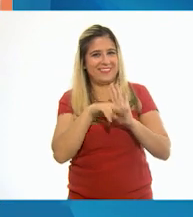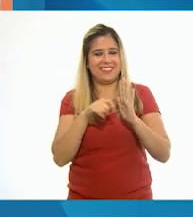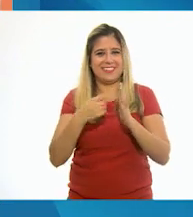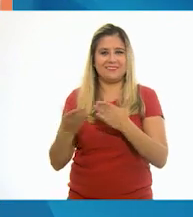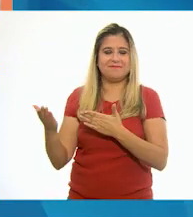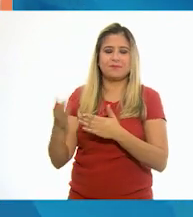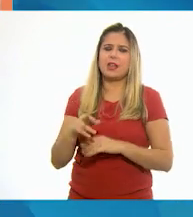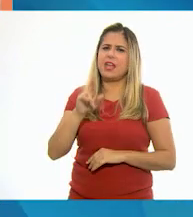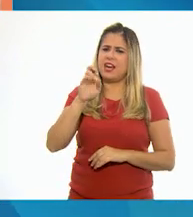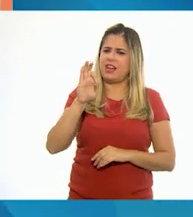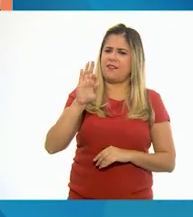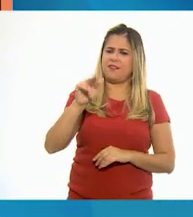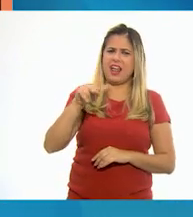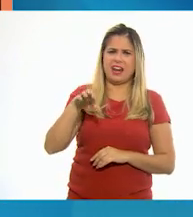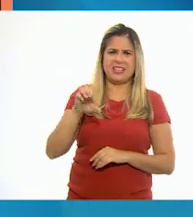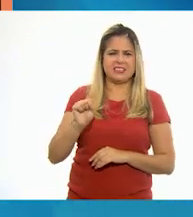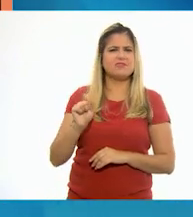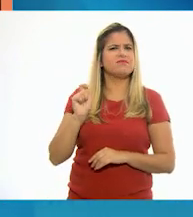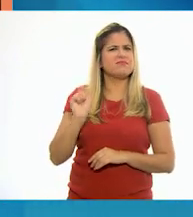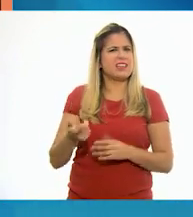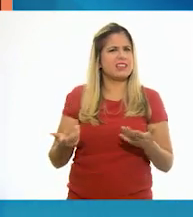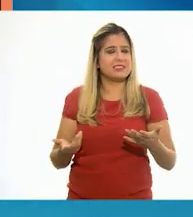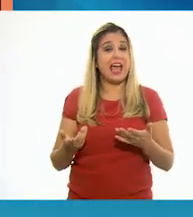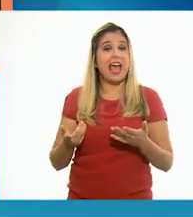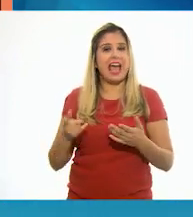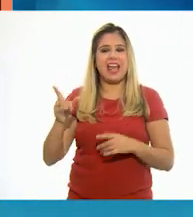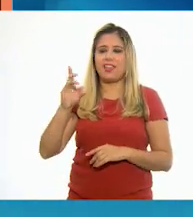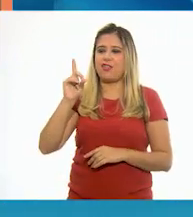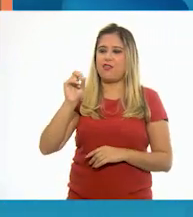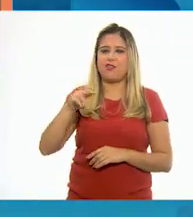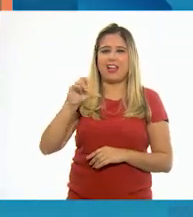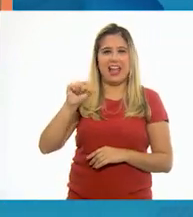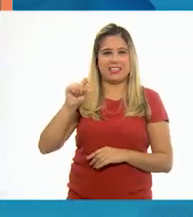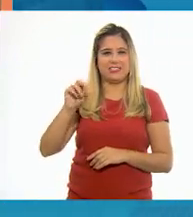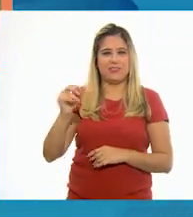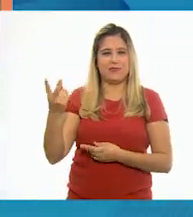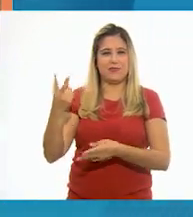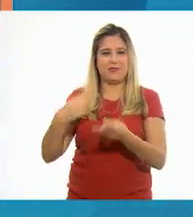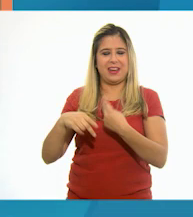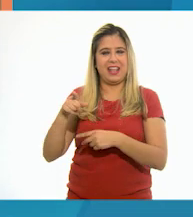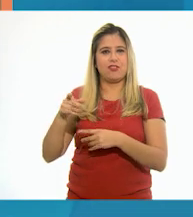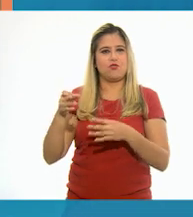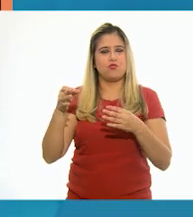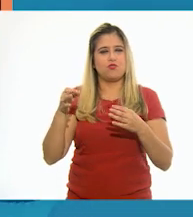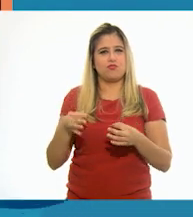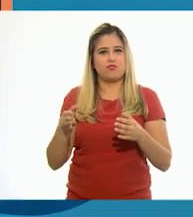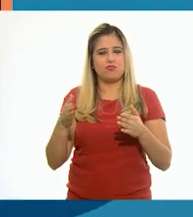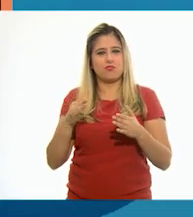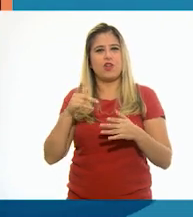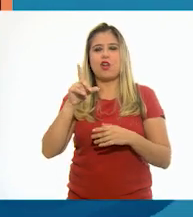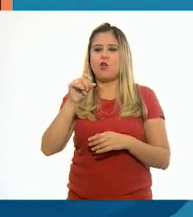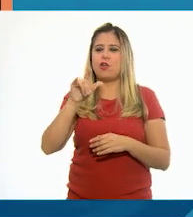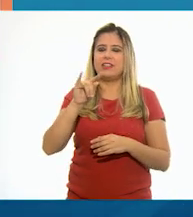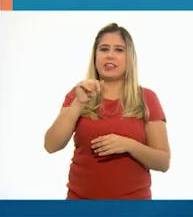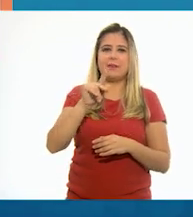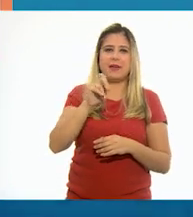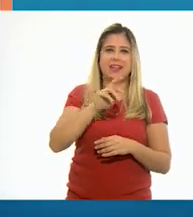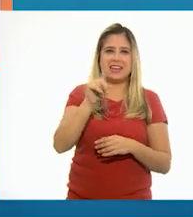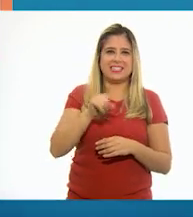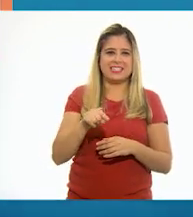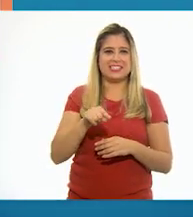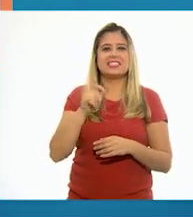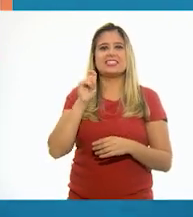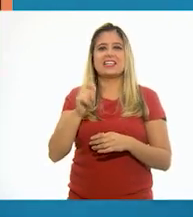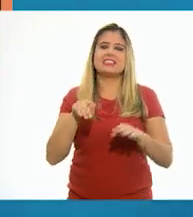Los refranes. Nos acompaña nuevamente don Cástulo Vázquez, pregonero oficial, y Lolita Pérez, pregonera